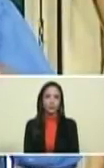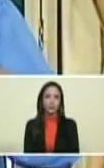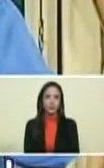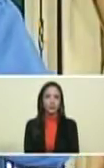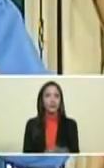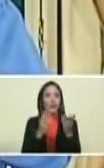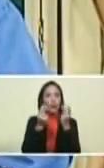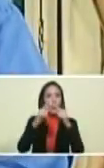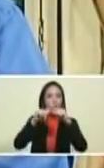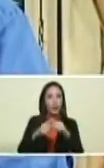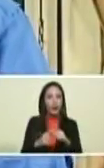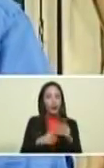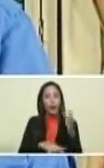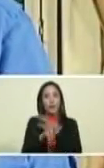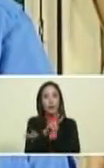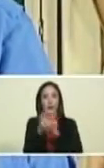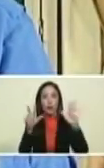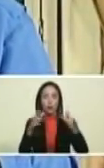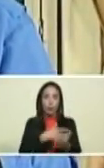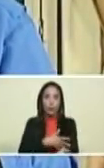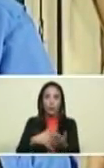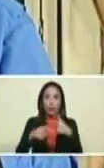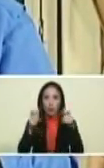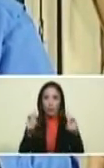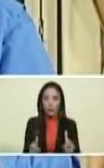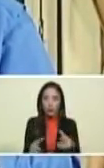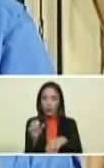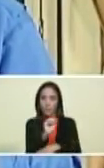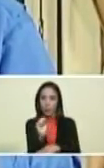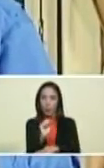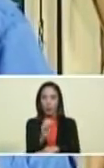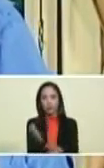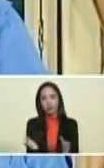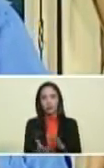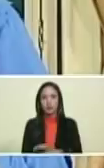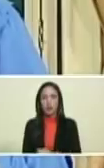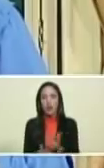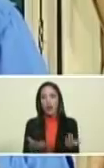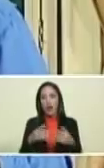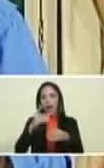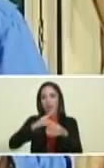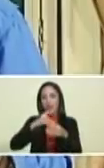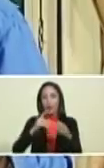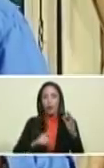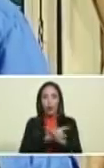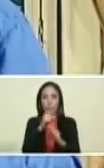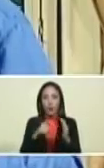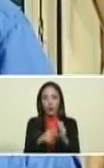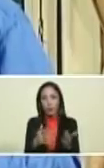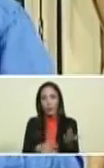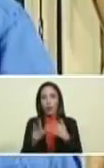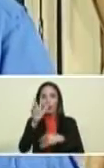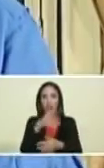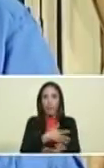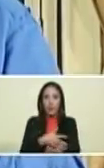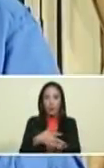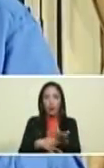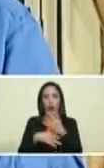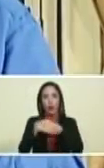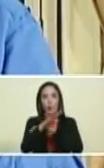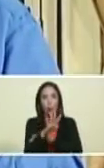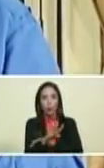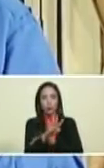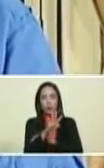somos 28 millones de habitantes y de acuerdo a este censo directo tenemos casi